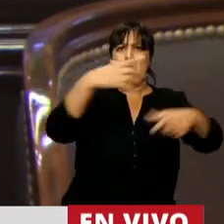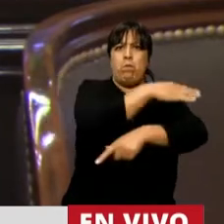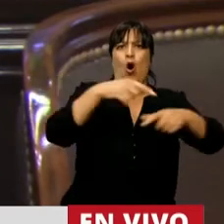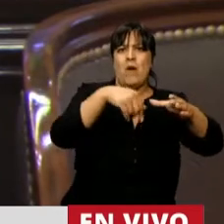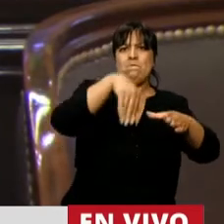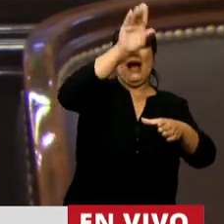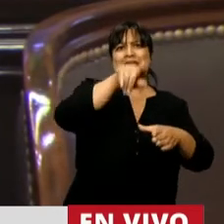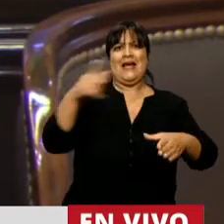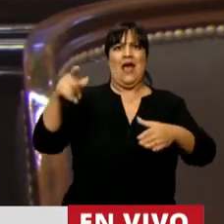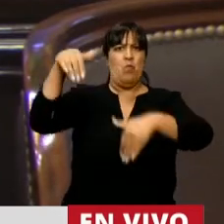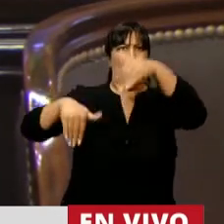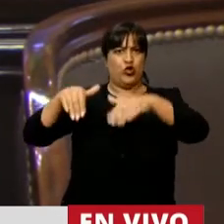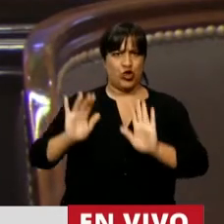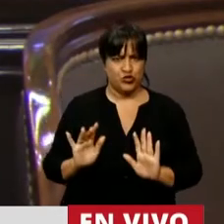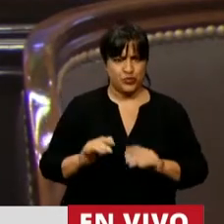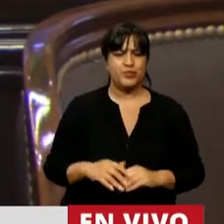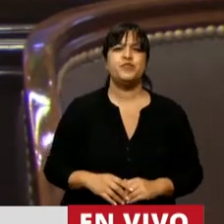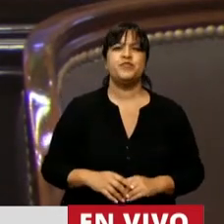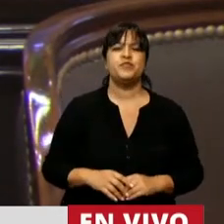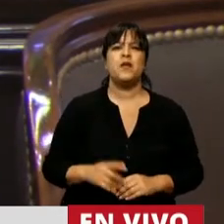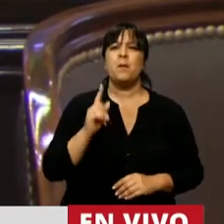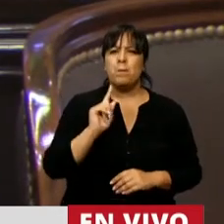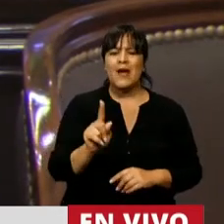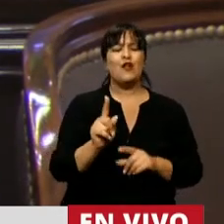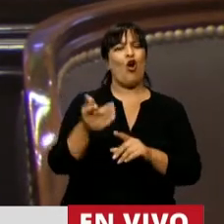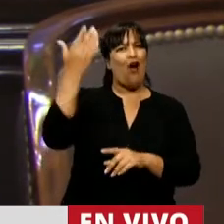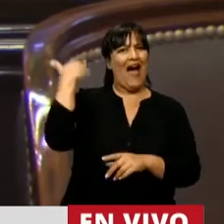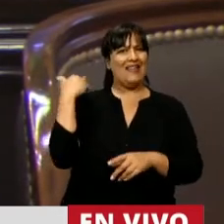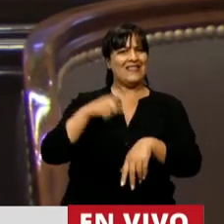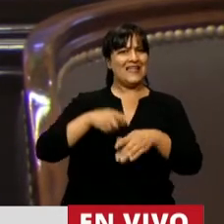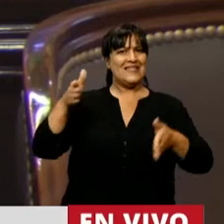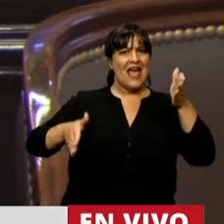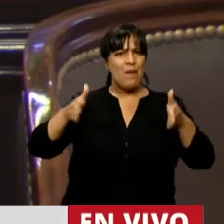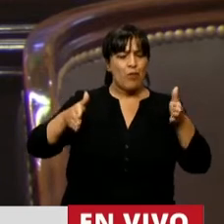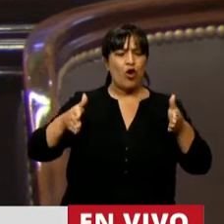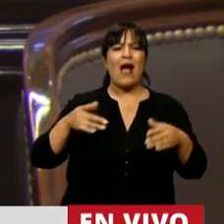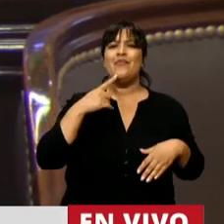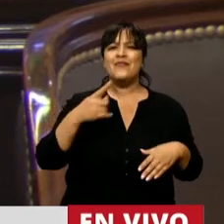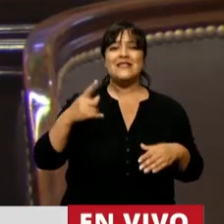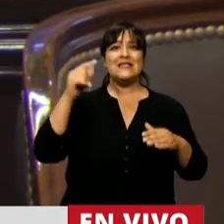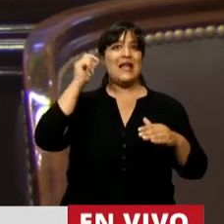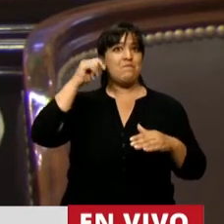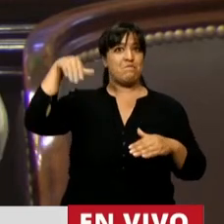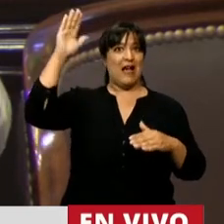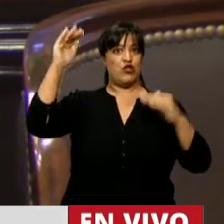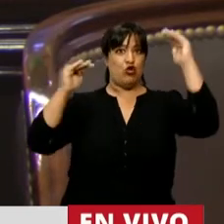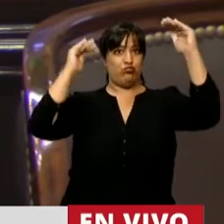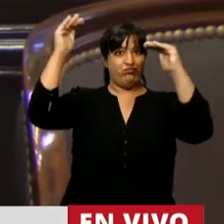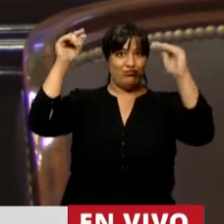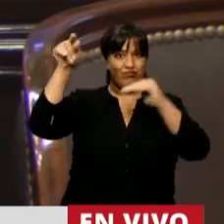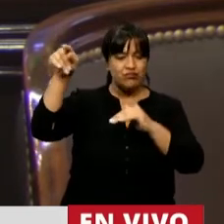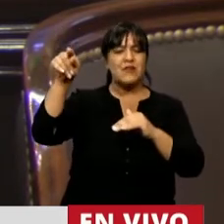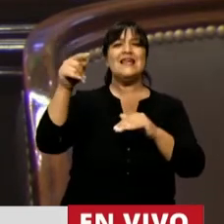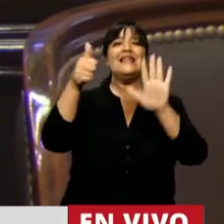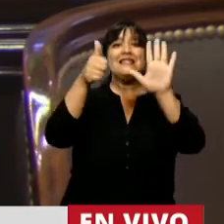otros datos también que existían en esa época señor presidente del universo de adultos mayores sólo el 68 por